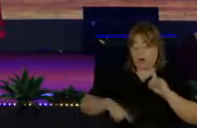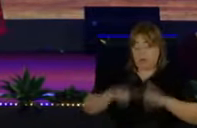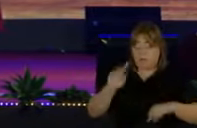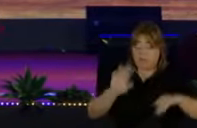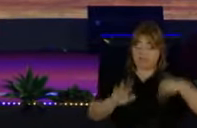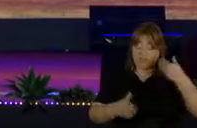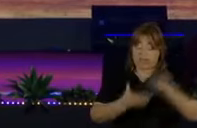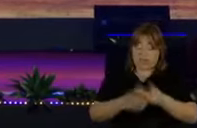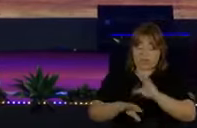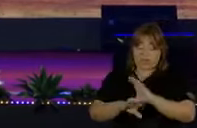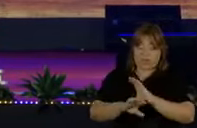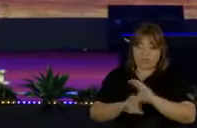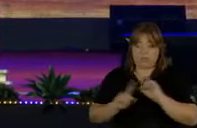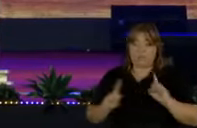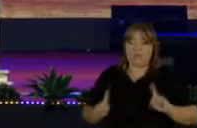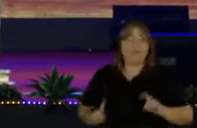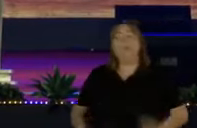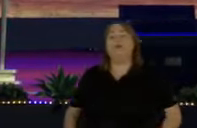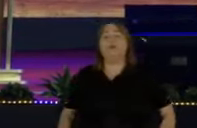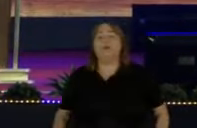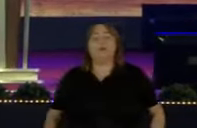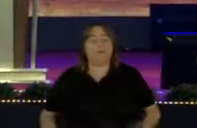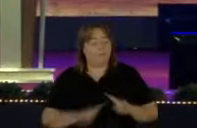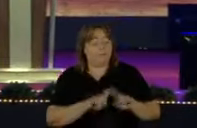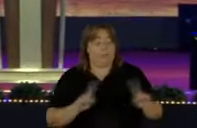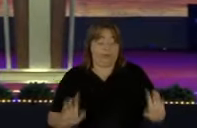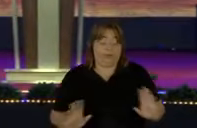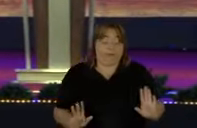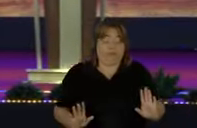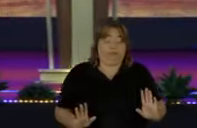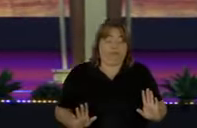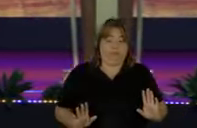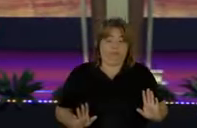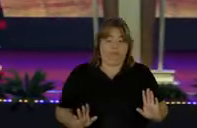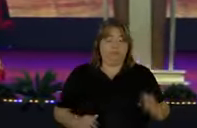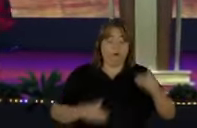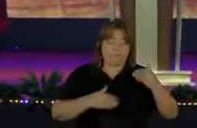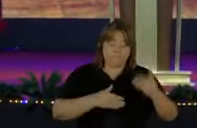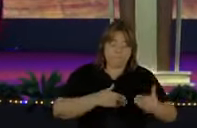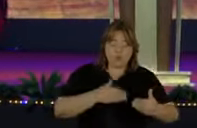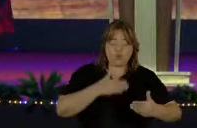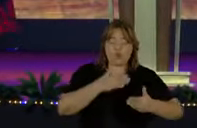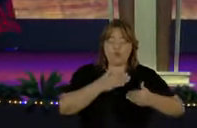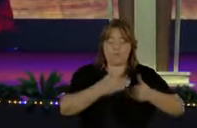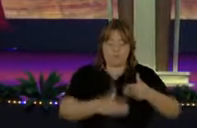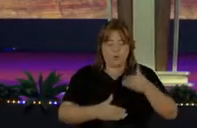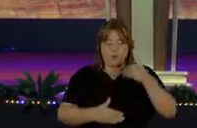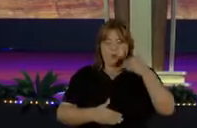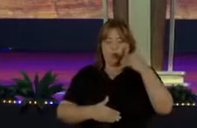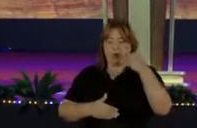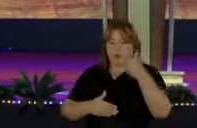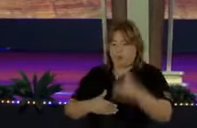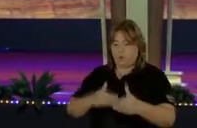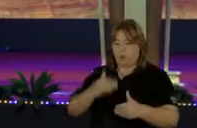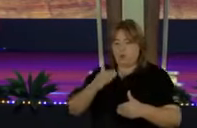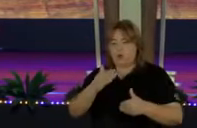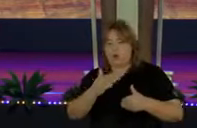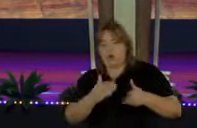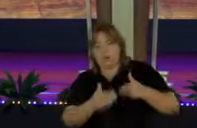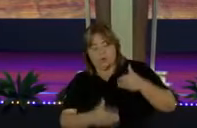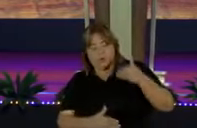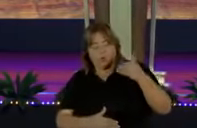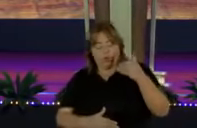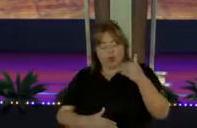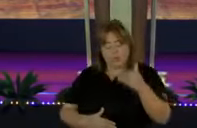ahí. Pero caramba, poco a poco te vas alejando del